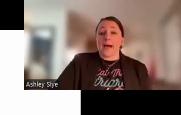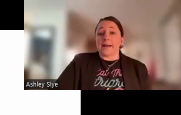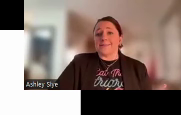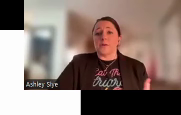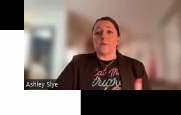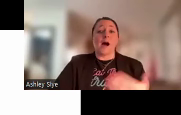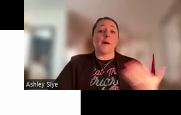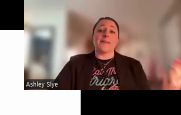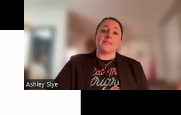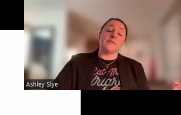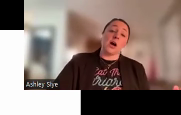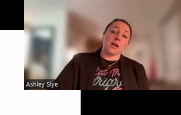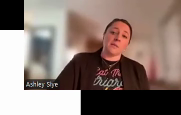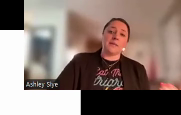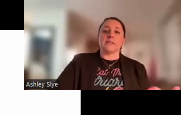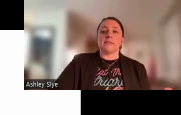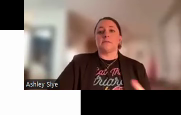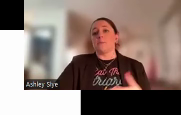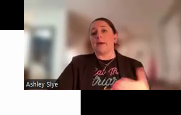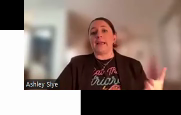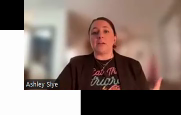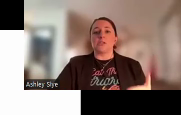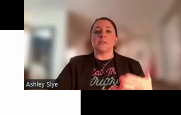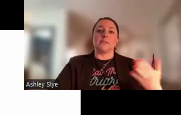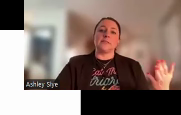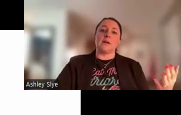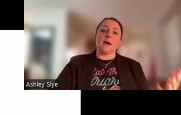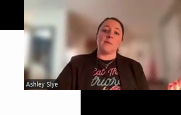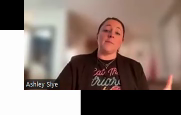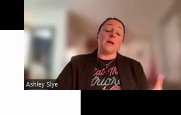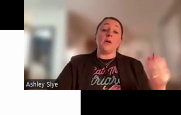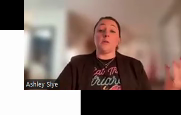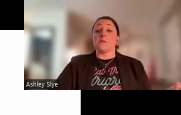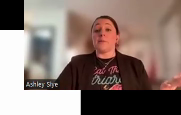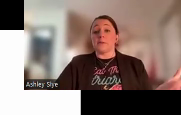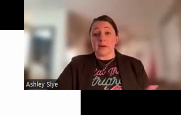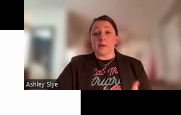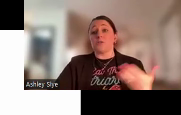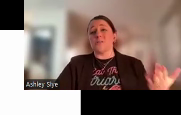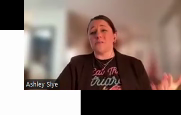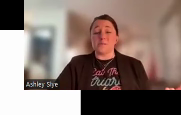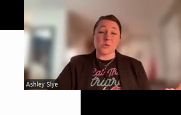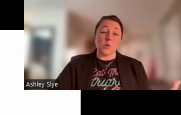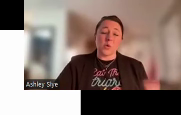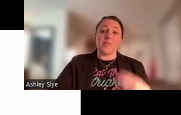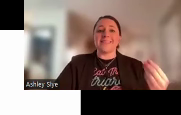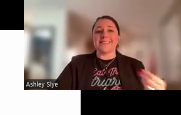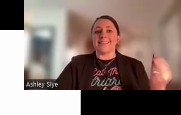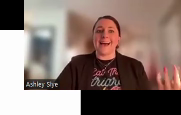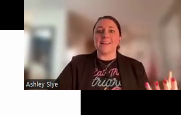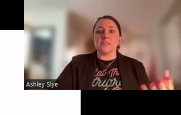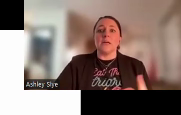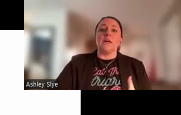los niños tengan, por ejemplo, copias de los documentos, números de teléfono importantes, que